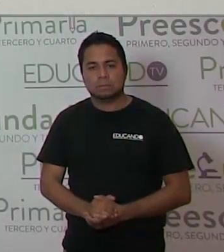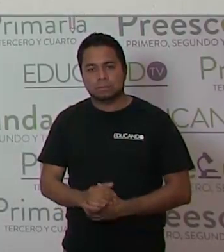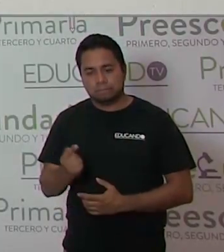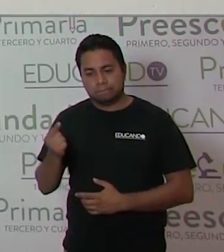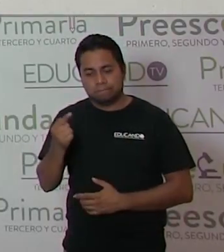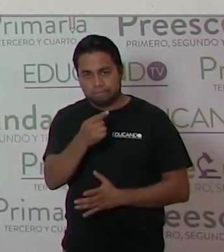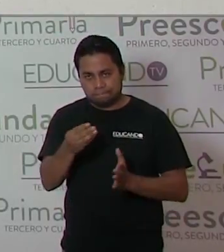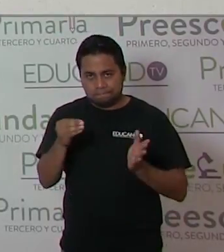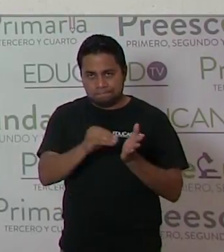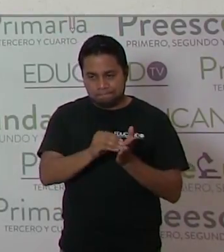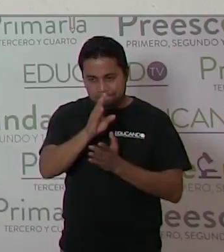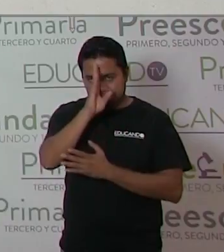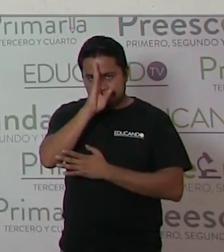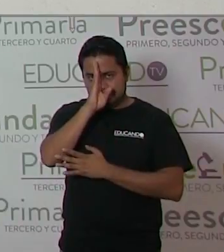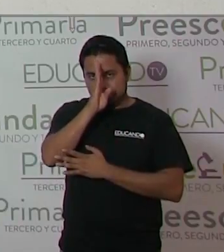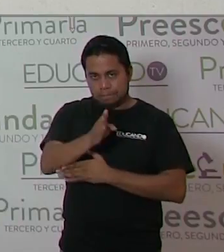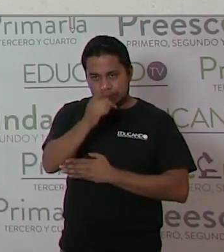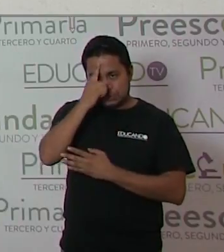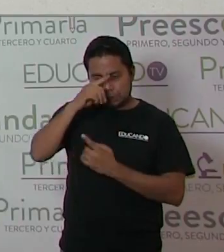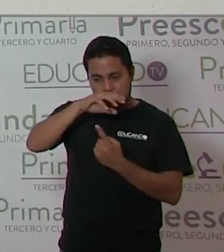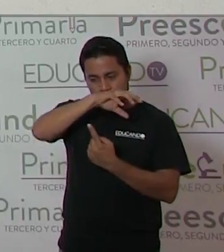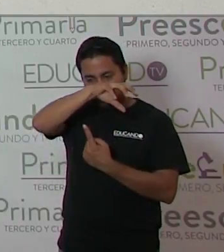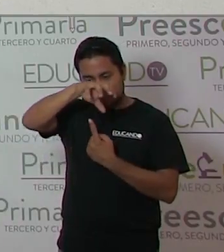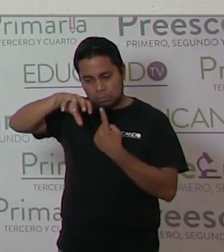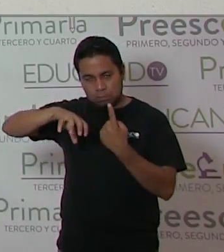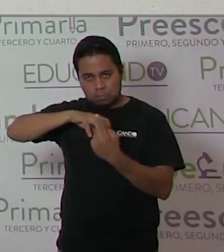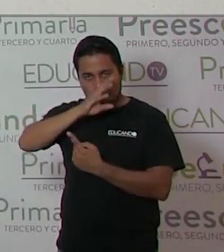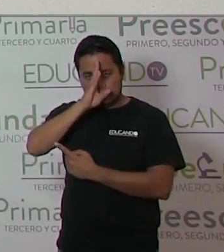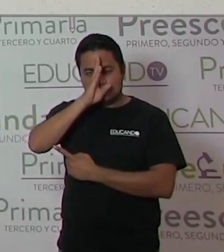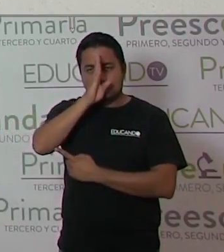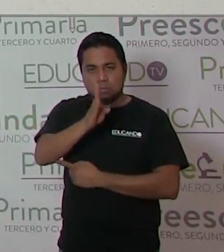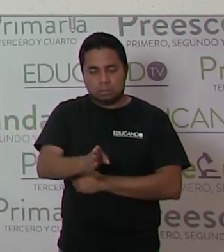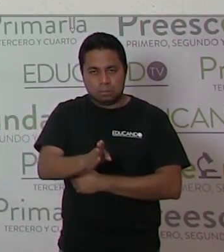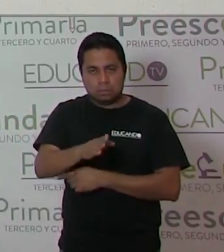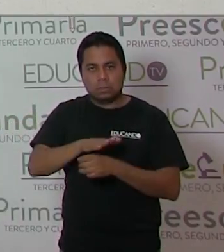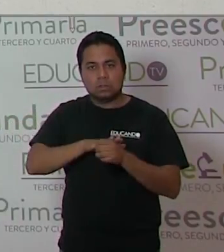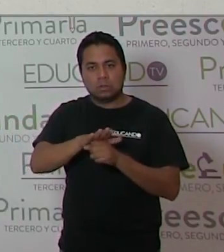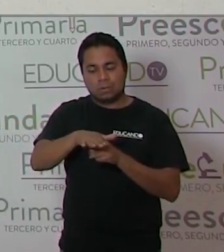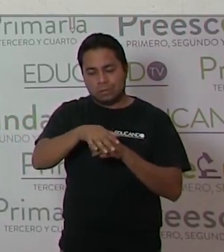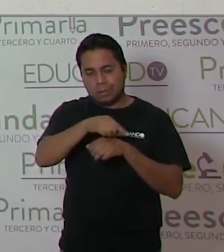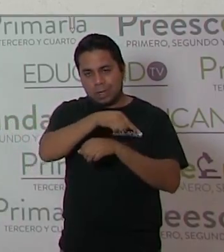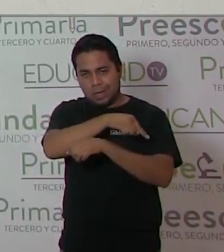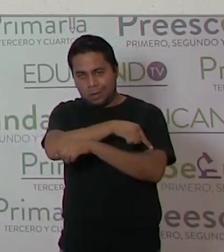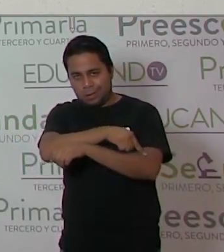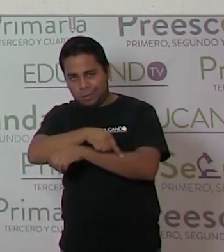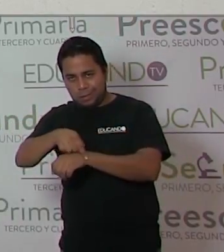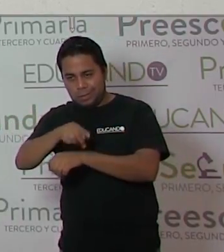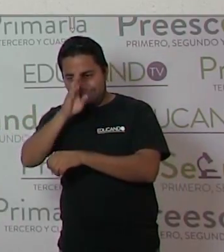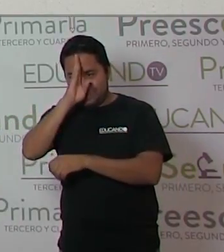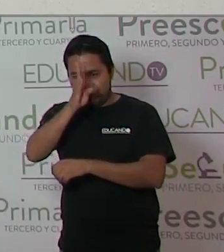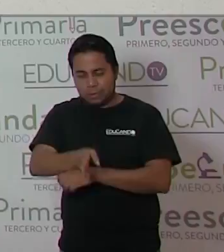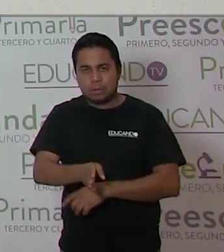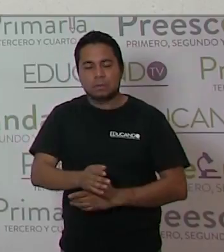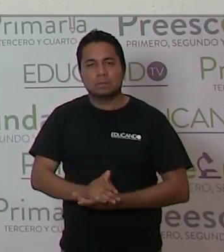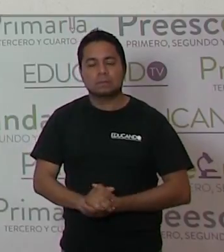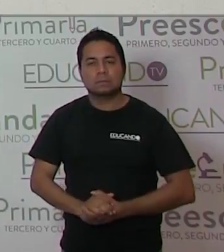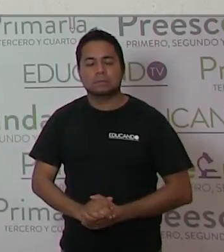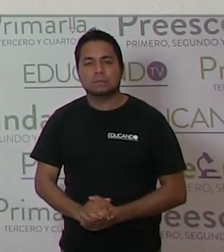Acá. El eje de rotación es la línea verde.